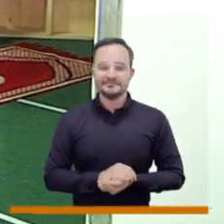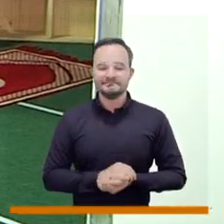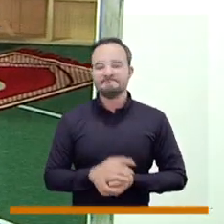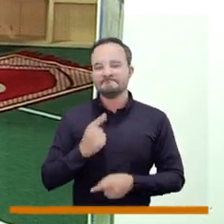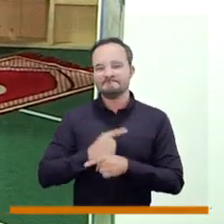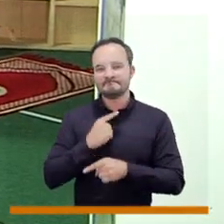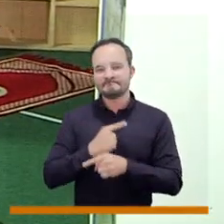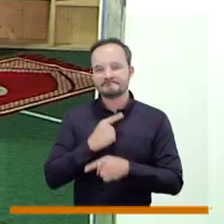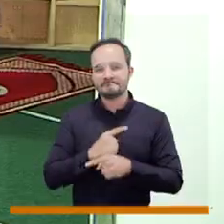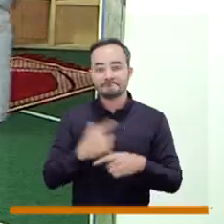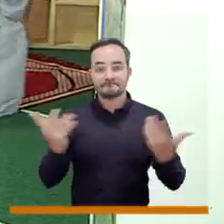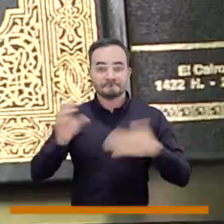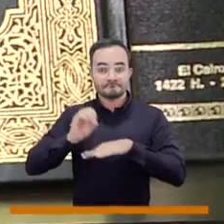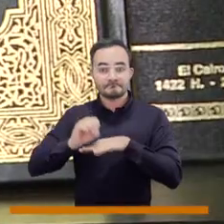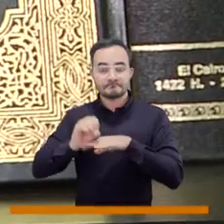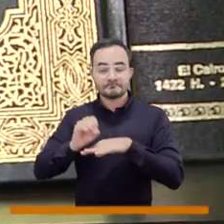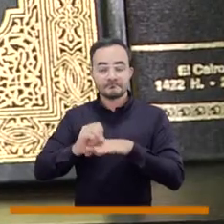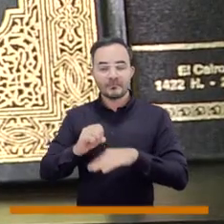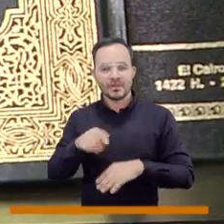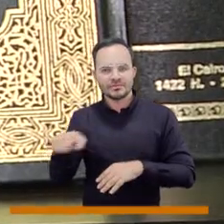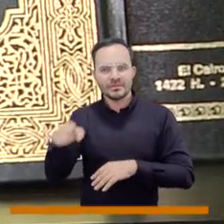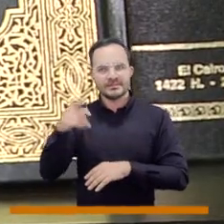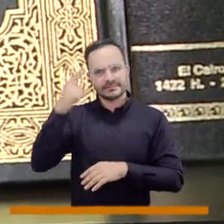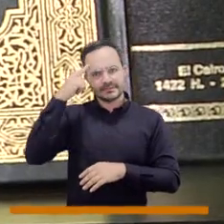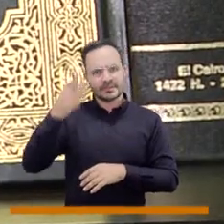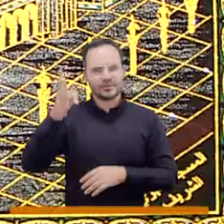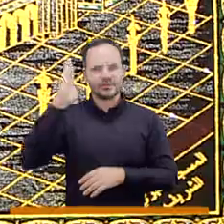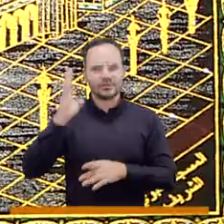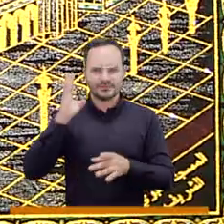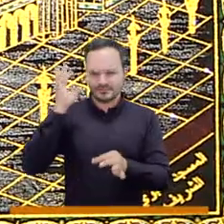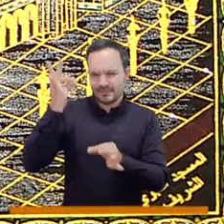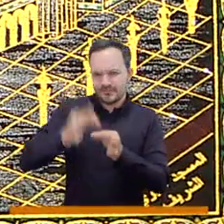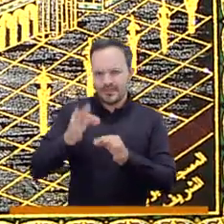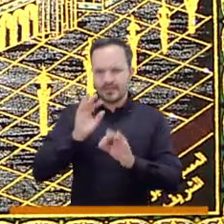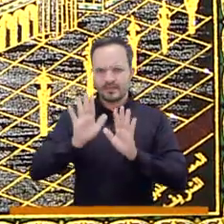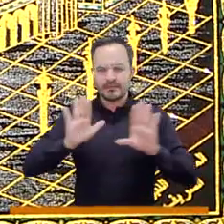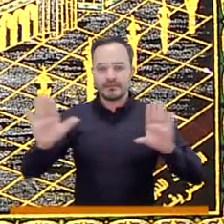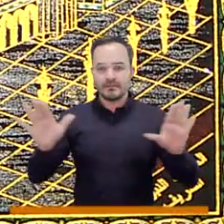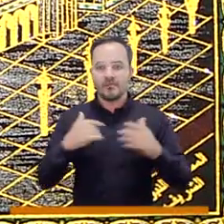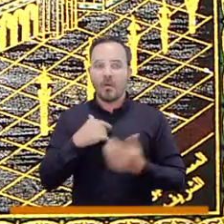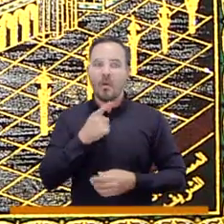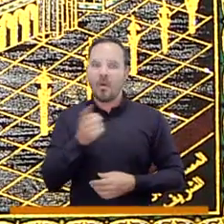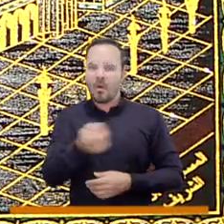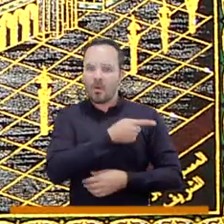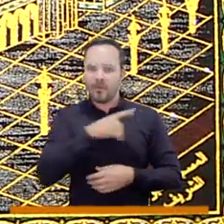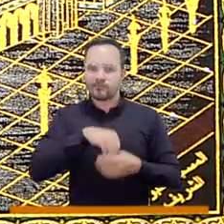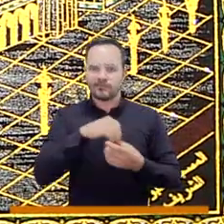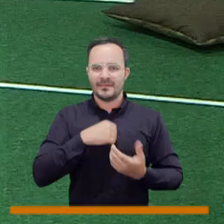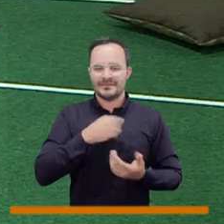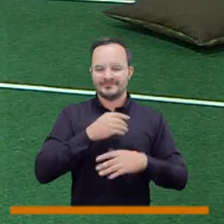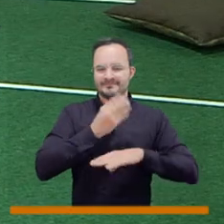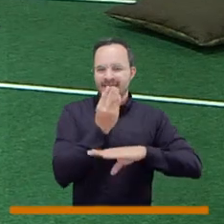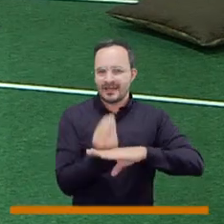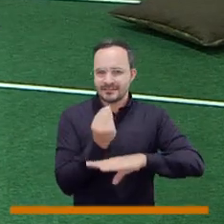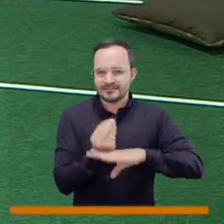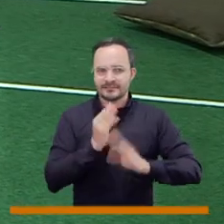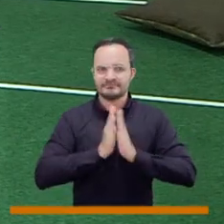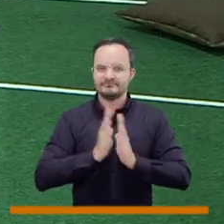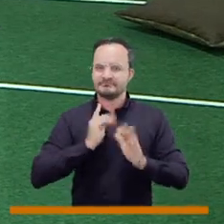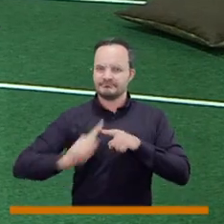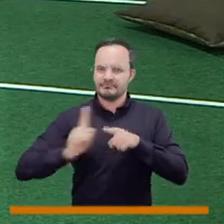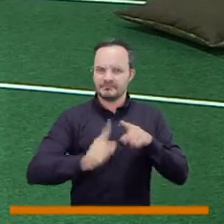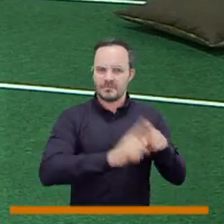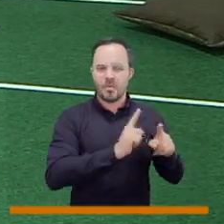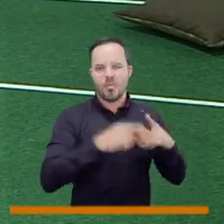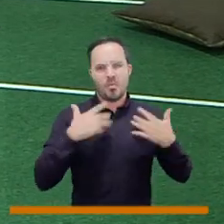las organizaciones basadas en la fe y las iglesias en general son un factor decisivo en la concordia y su efecto